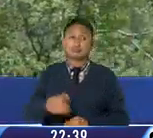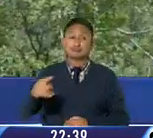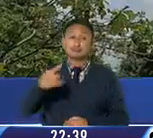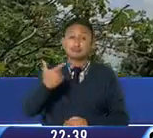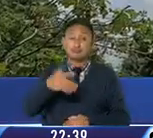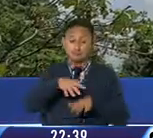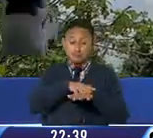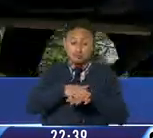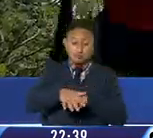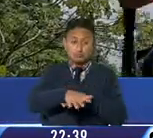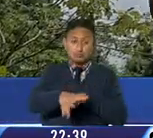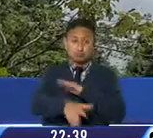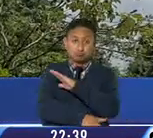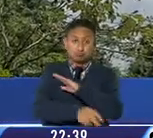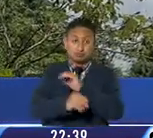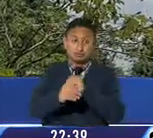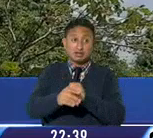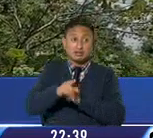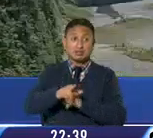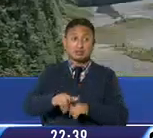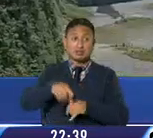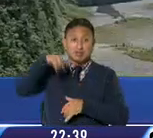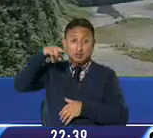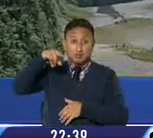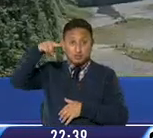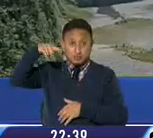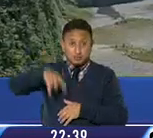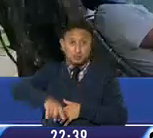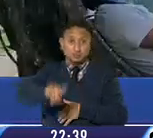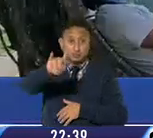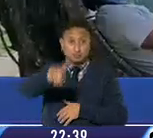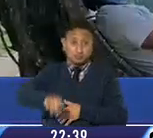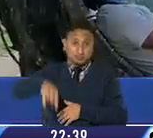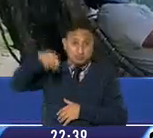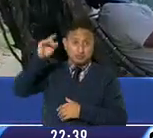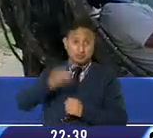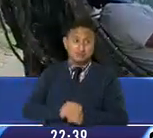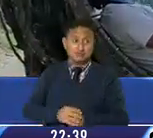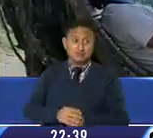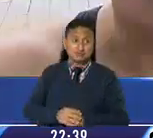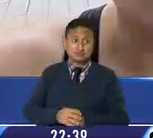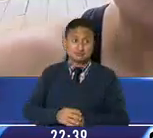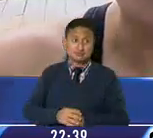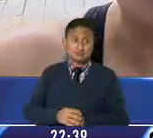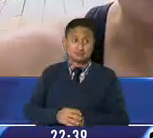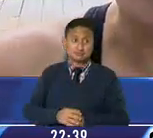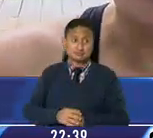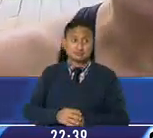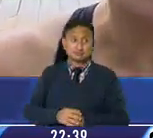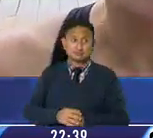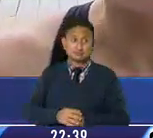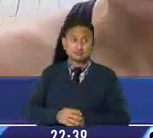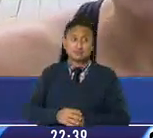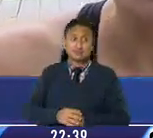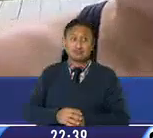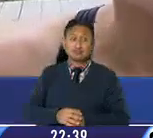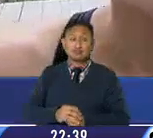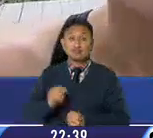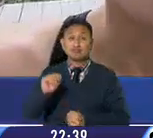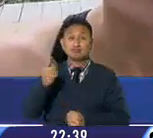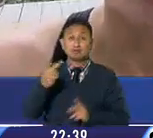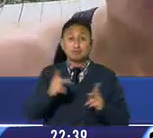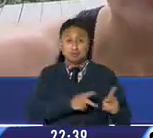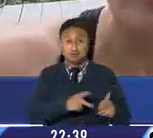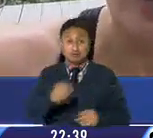y disfrutar de los columpios y hacer una gráfica de postal. en su primera planificación de viaje, pues tomen